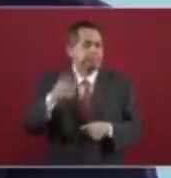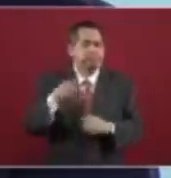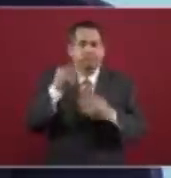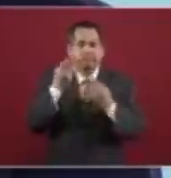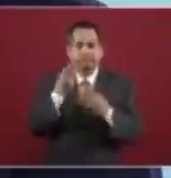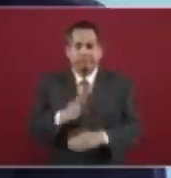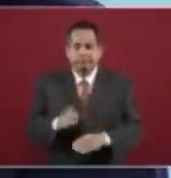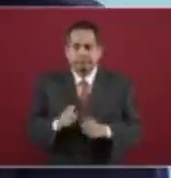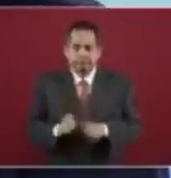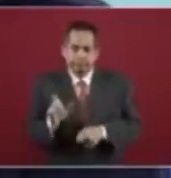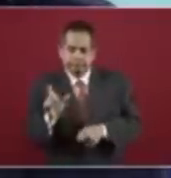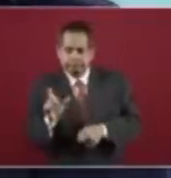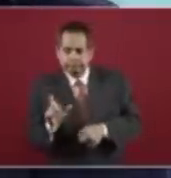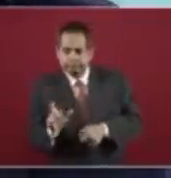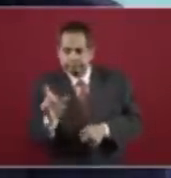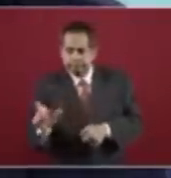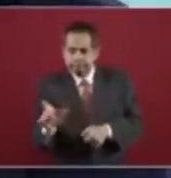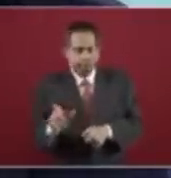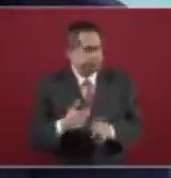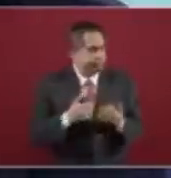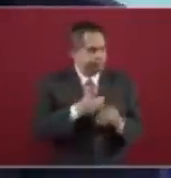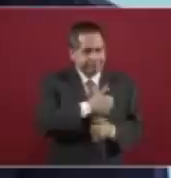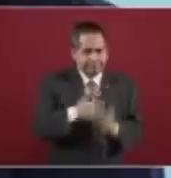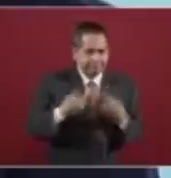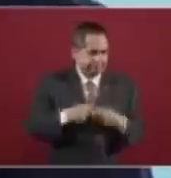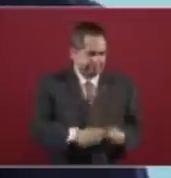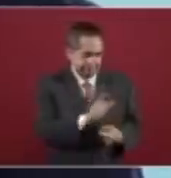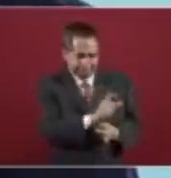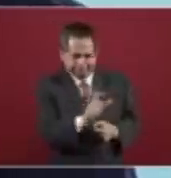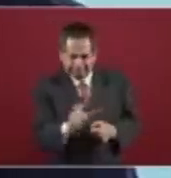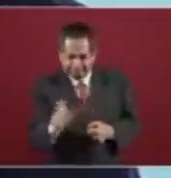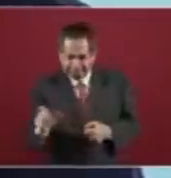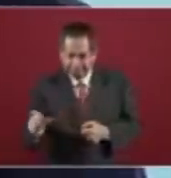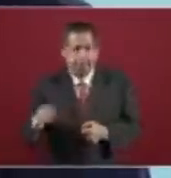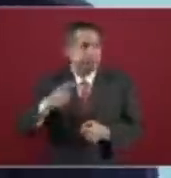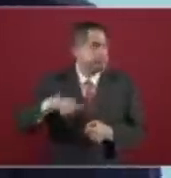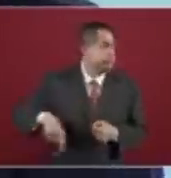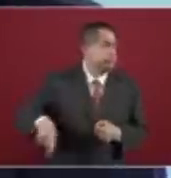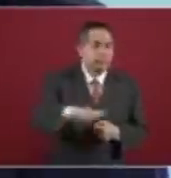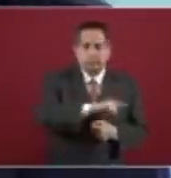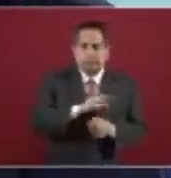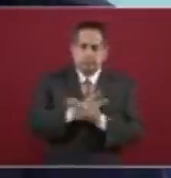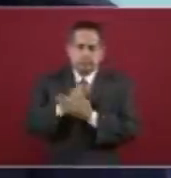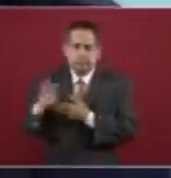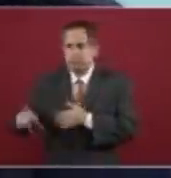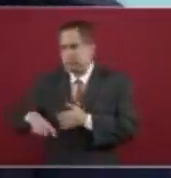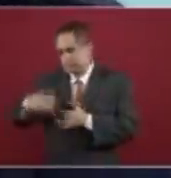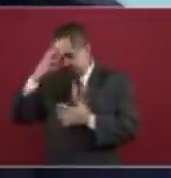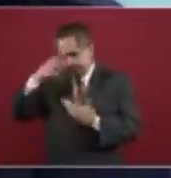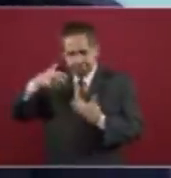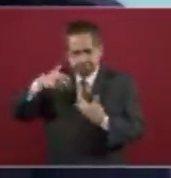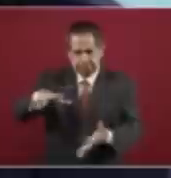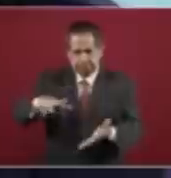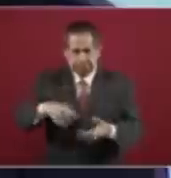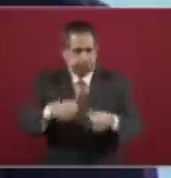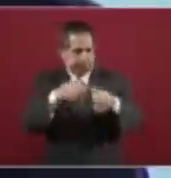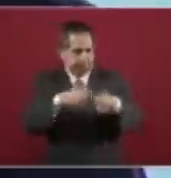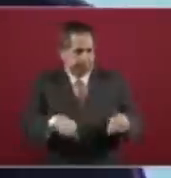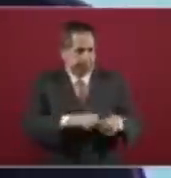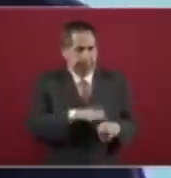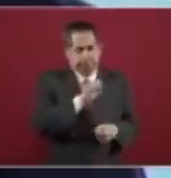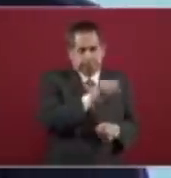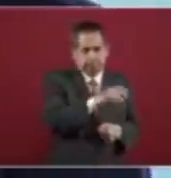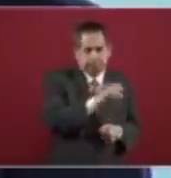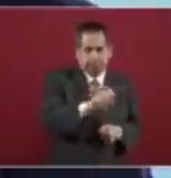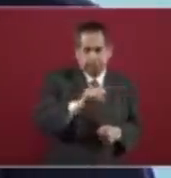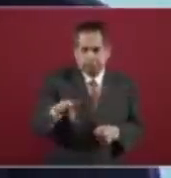entregarles una tarjeta para que, como todos los programas del Gobierno de México, pueda hacerse a través de